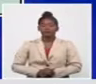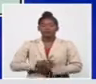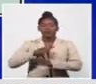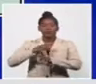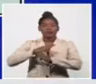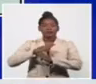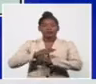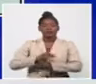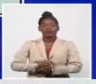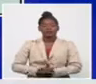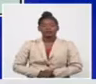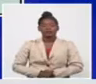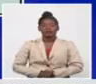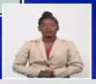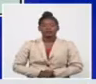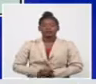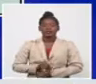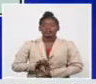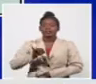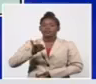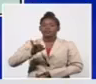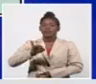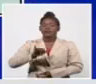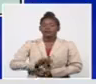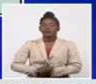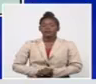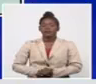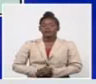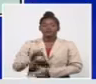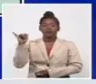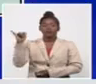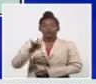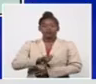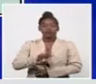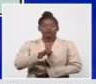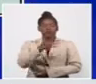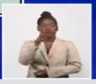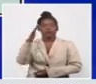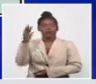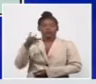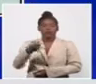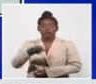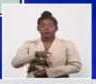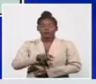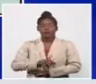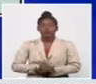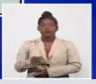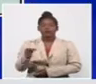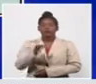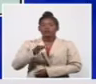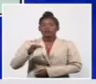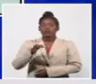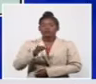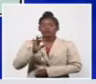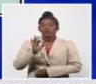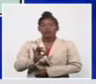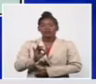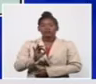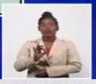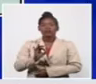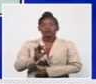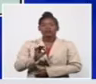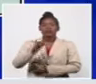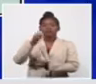Cuba, los 6 pacientes importados que se diagnostican ayer, pues pertenecen al municipio